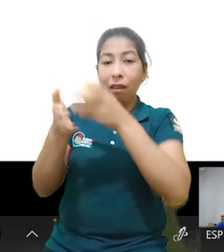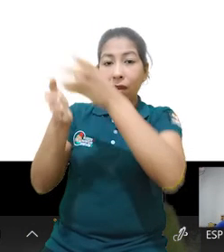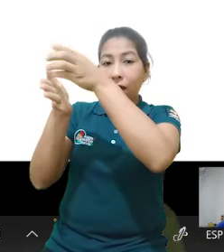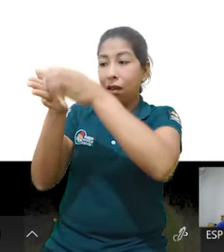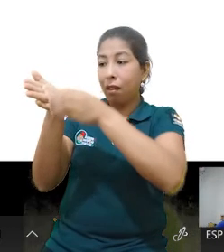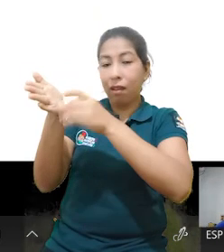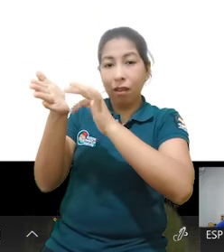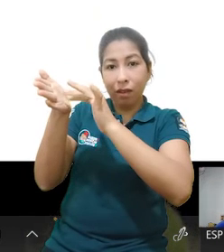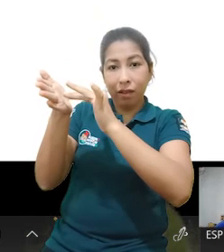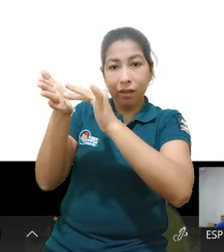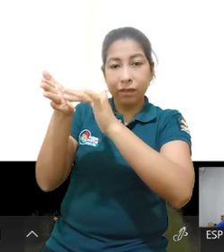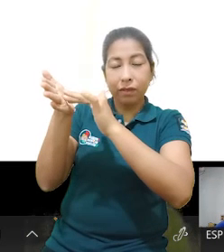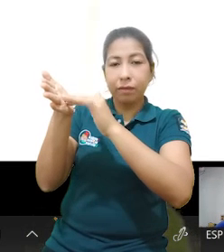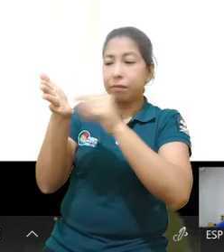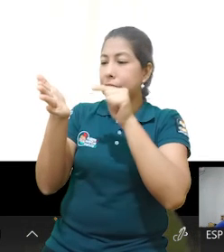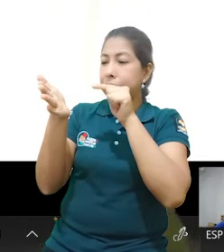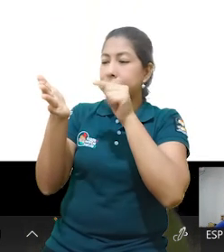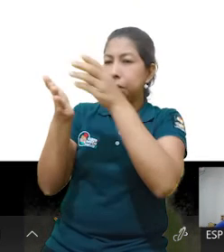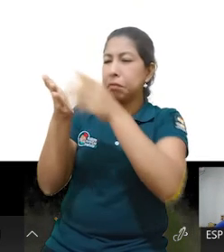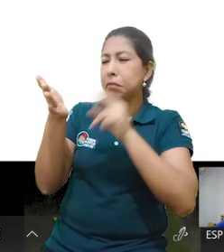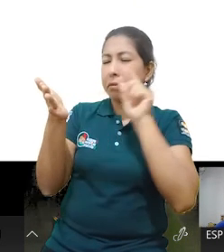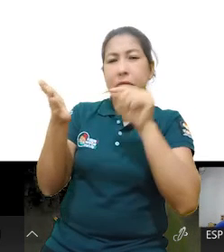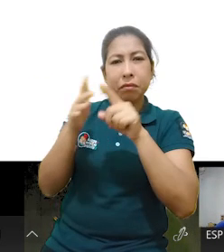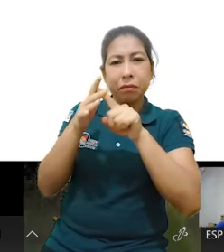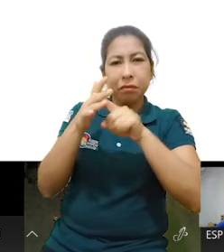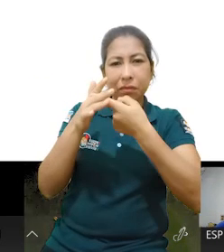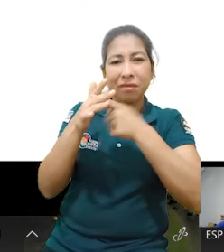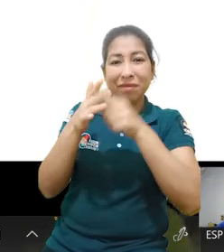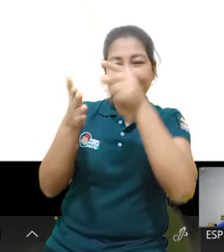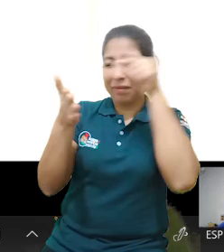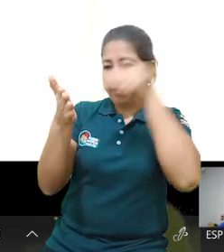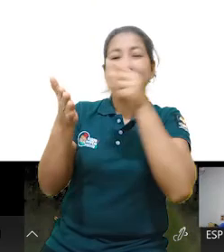efectuar los cálculos. Vamos a iniciar con esta calculadora.